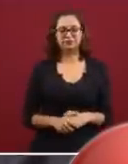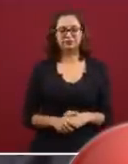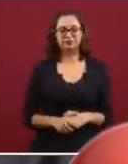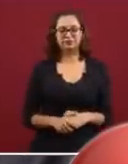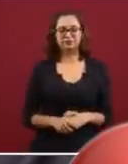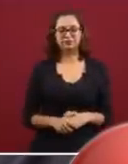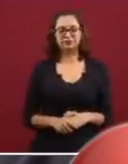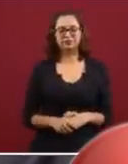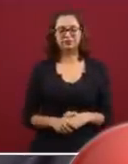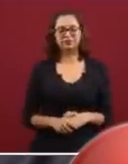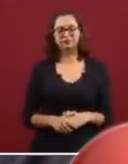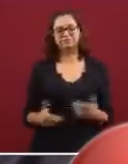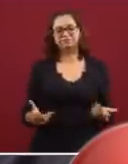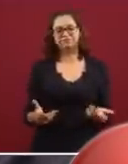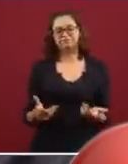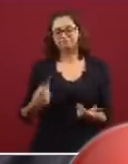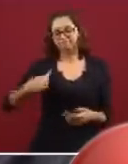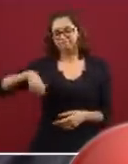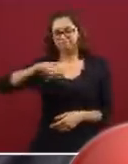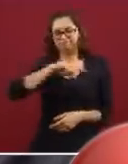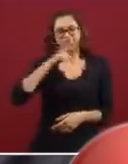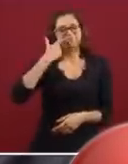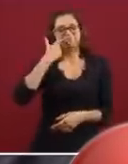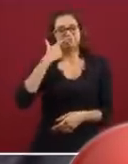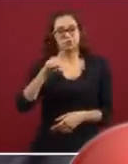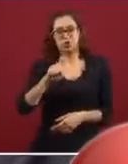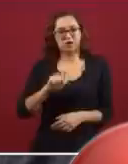No queremos que aumente